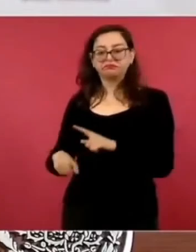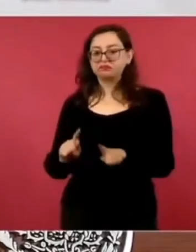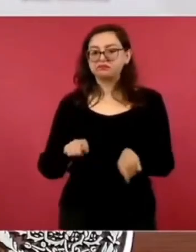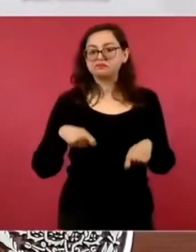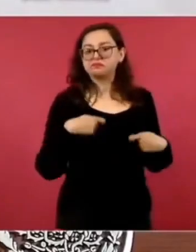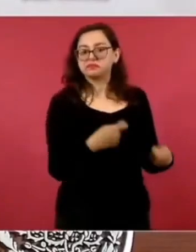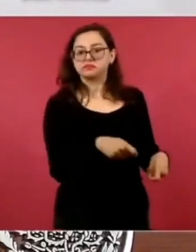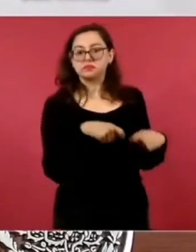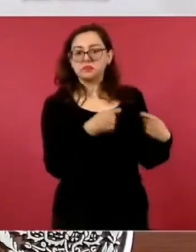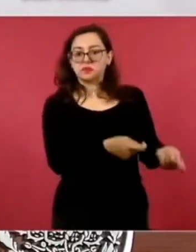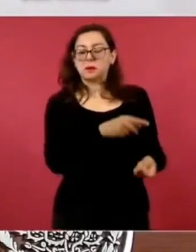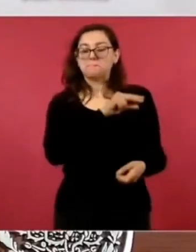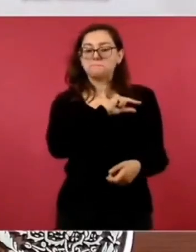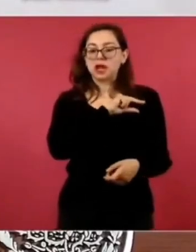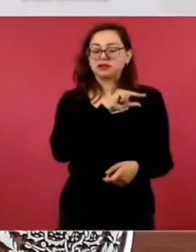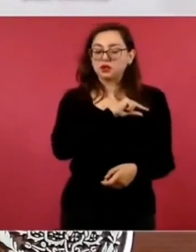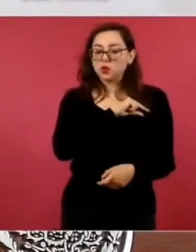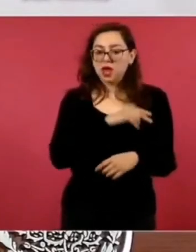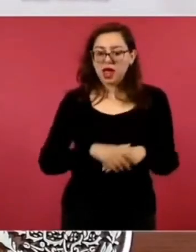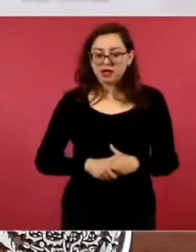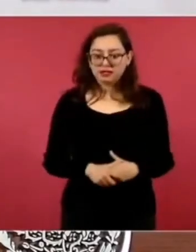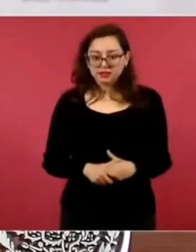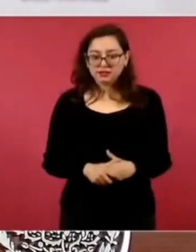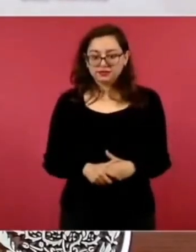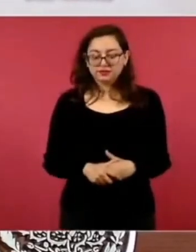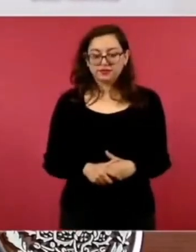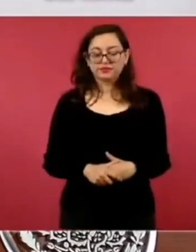porque le llamaban